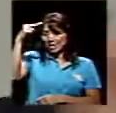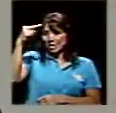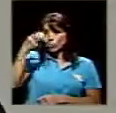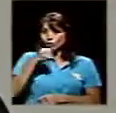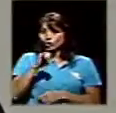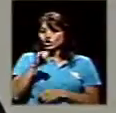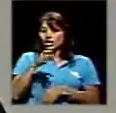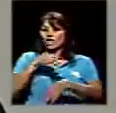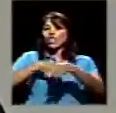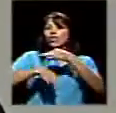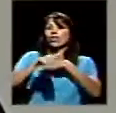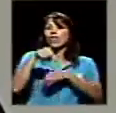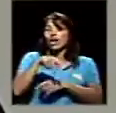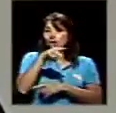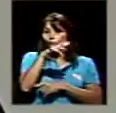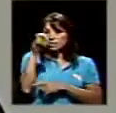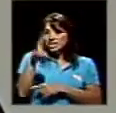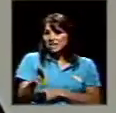sería posible, tendría